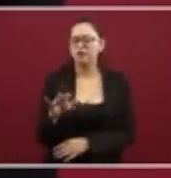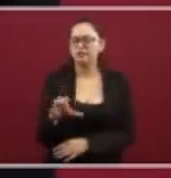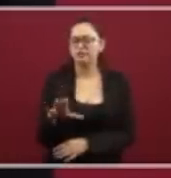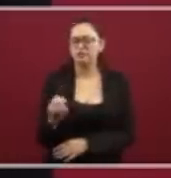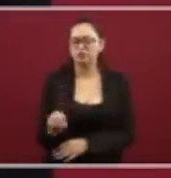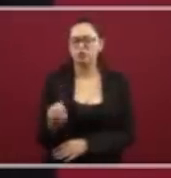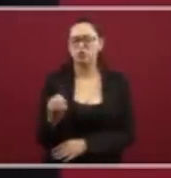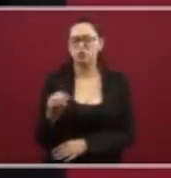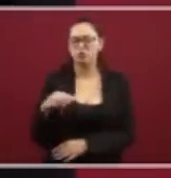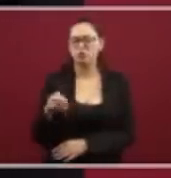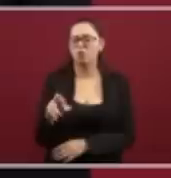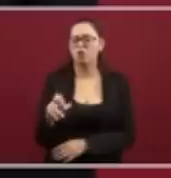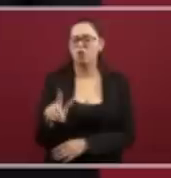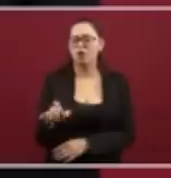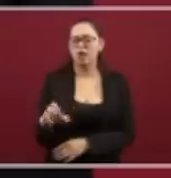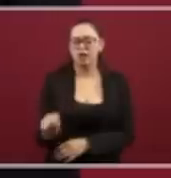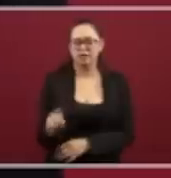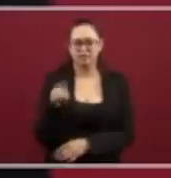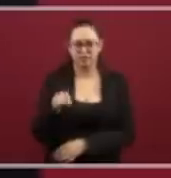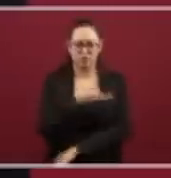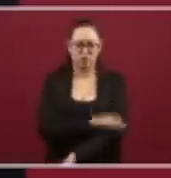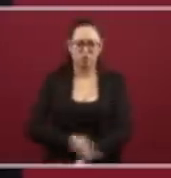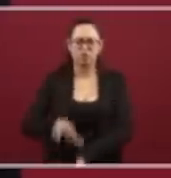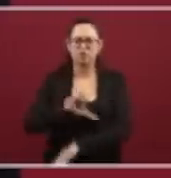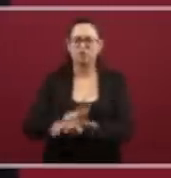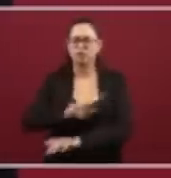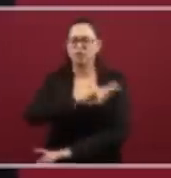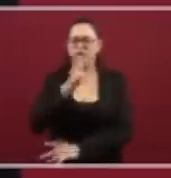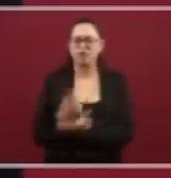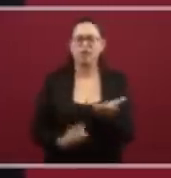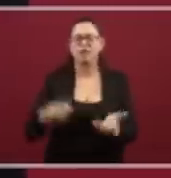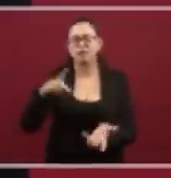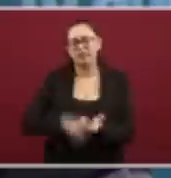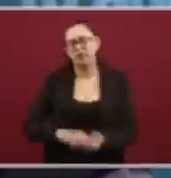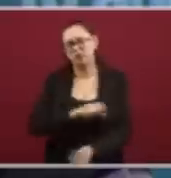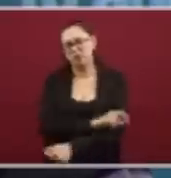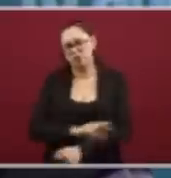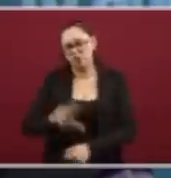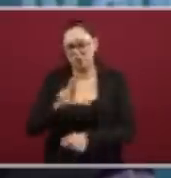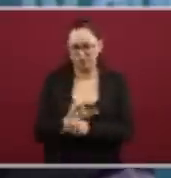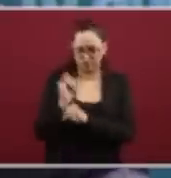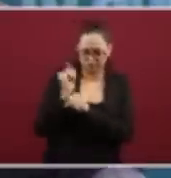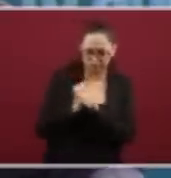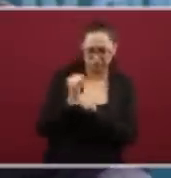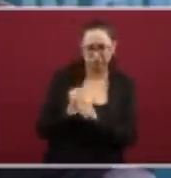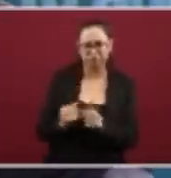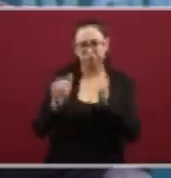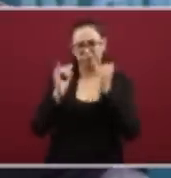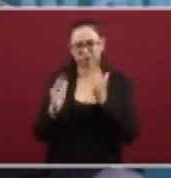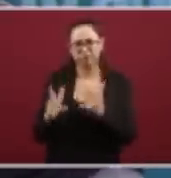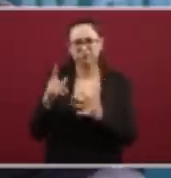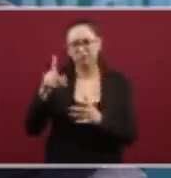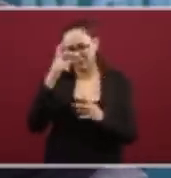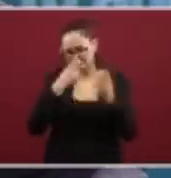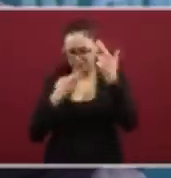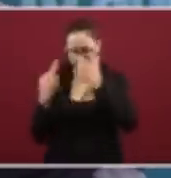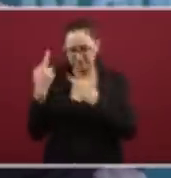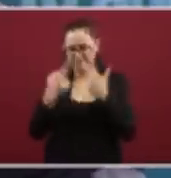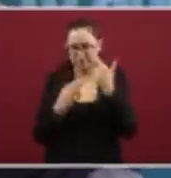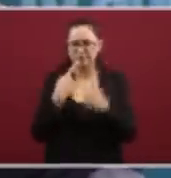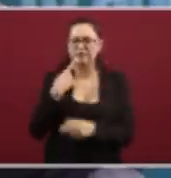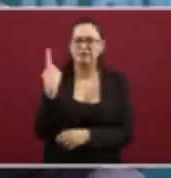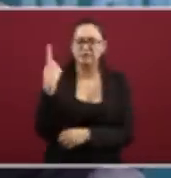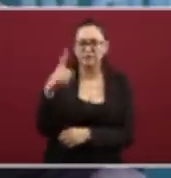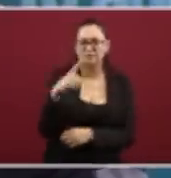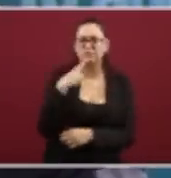quien se desempeña como coordinador de programas en la coordinación de investigación y asuntos de defraudación de la división de análisis y formulación de denuncias